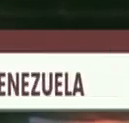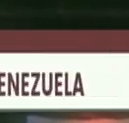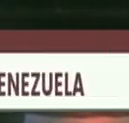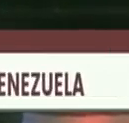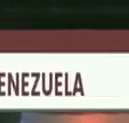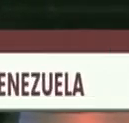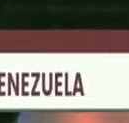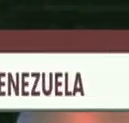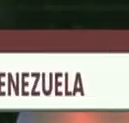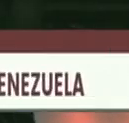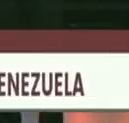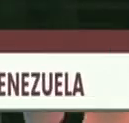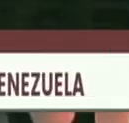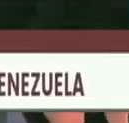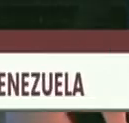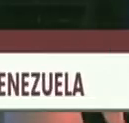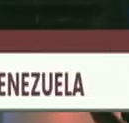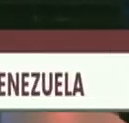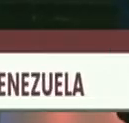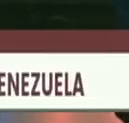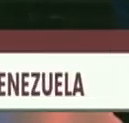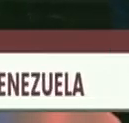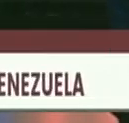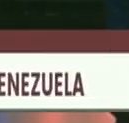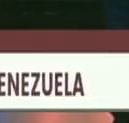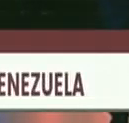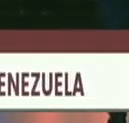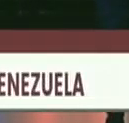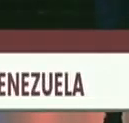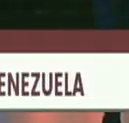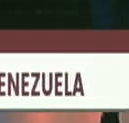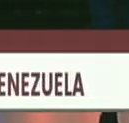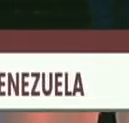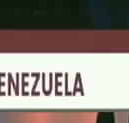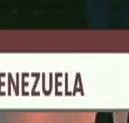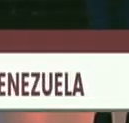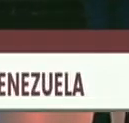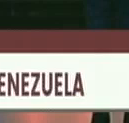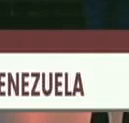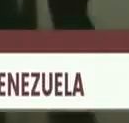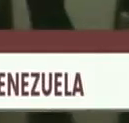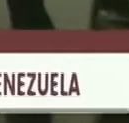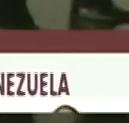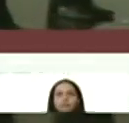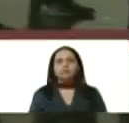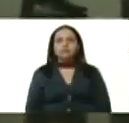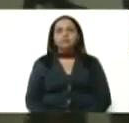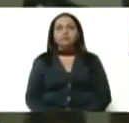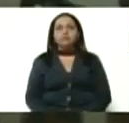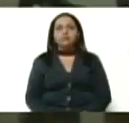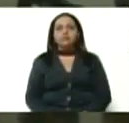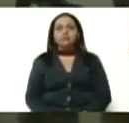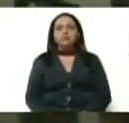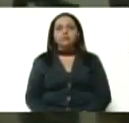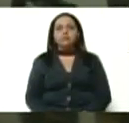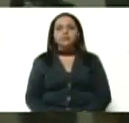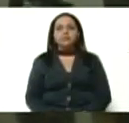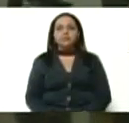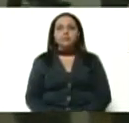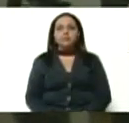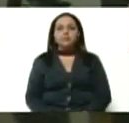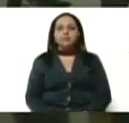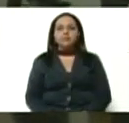pero sobre todo en esa visión estratégica de la geopolítica de unir esfuerzos en beneficio de los pueblos. República Bolivariana de